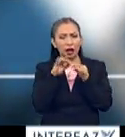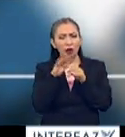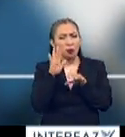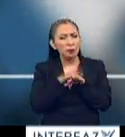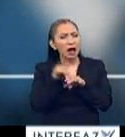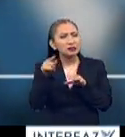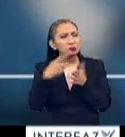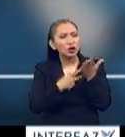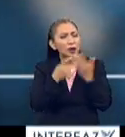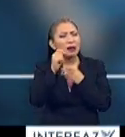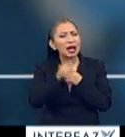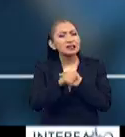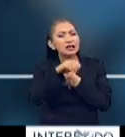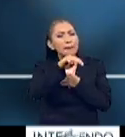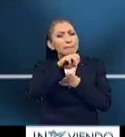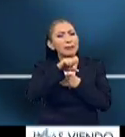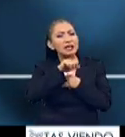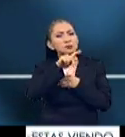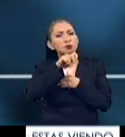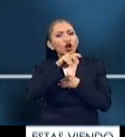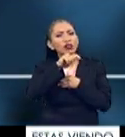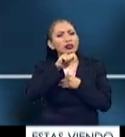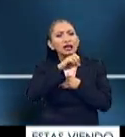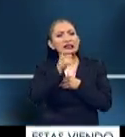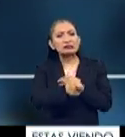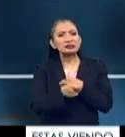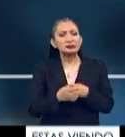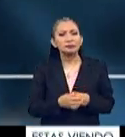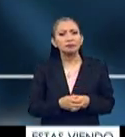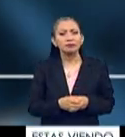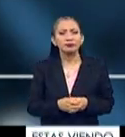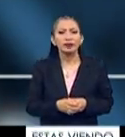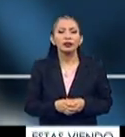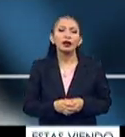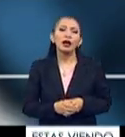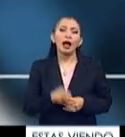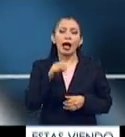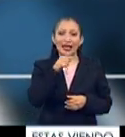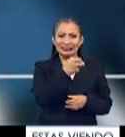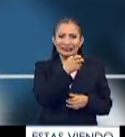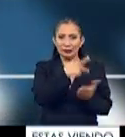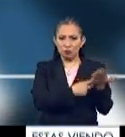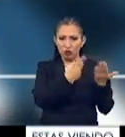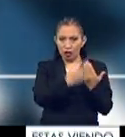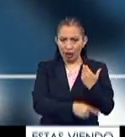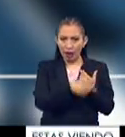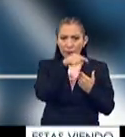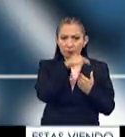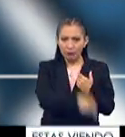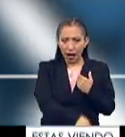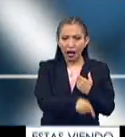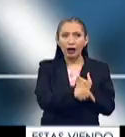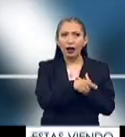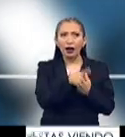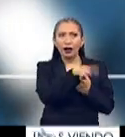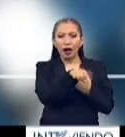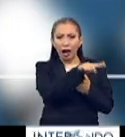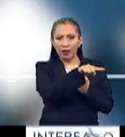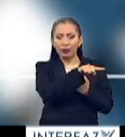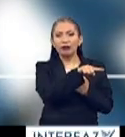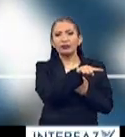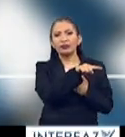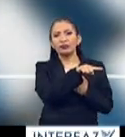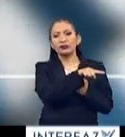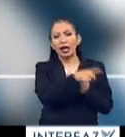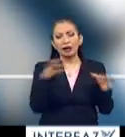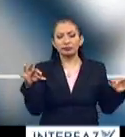más sobre este programa. ¿Qué es el programa Mexprotec? Bueno, el programa Mexprotec es un programa de